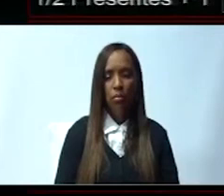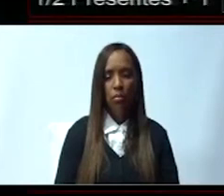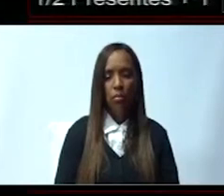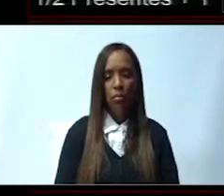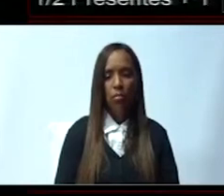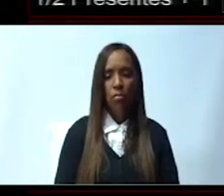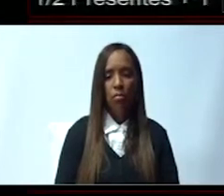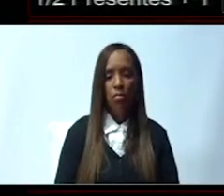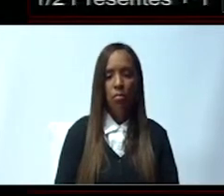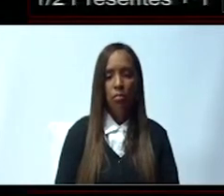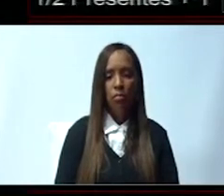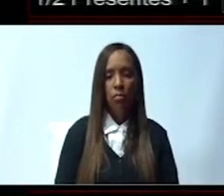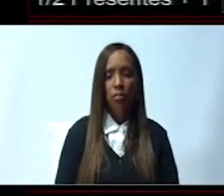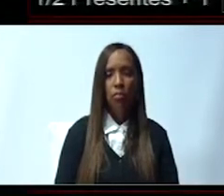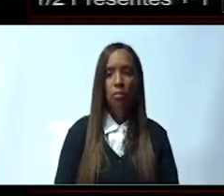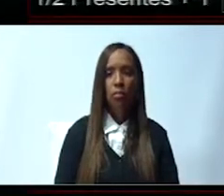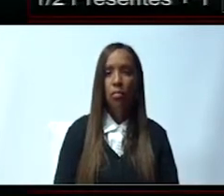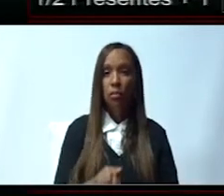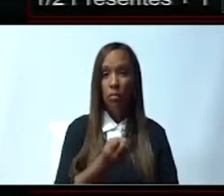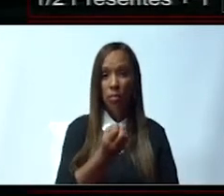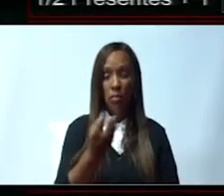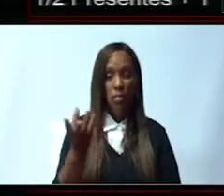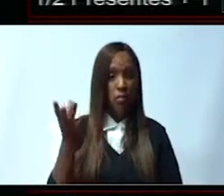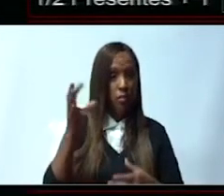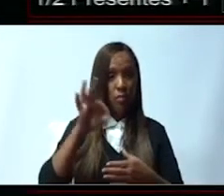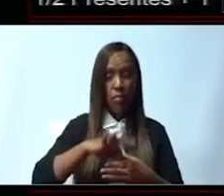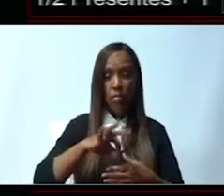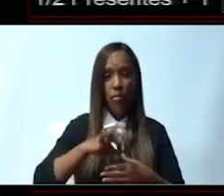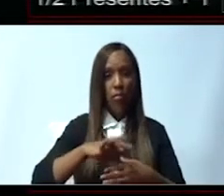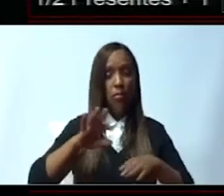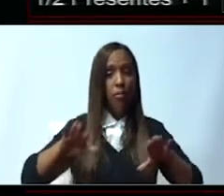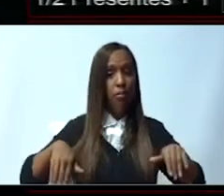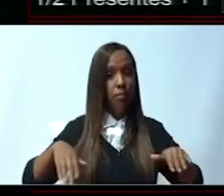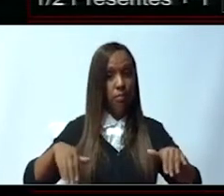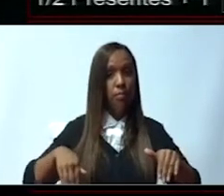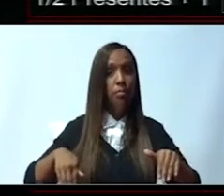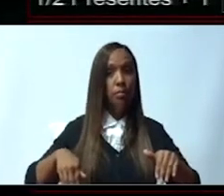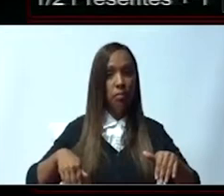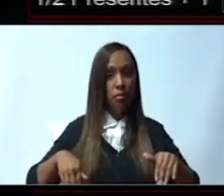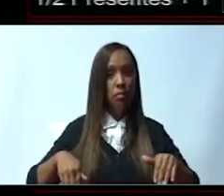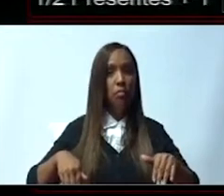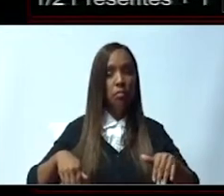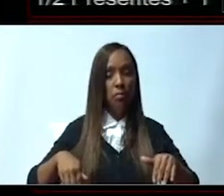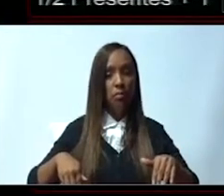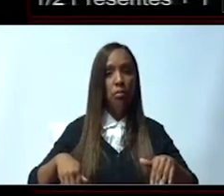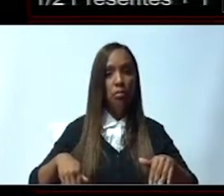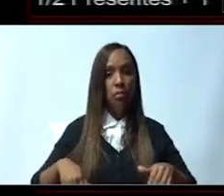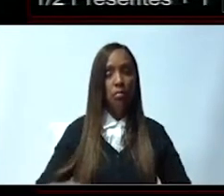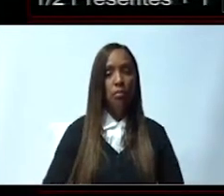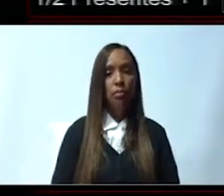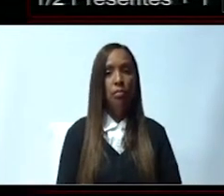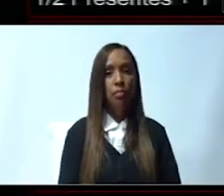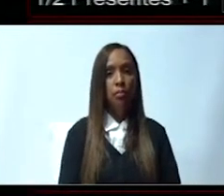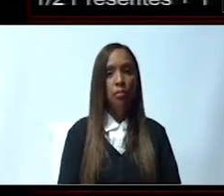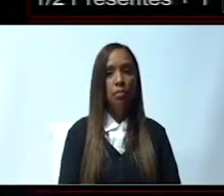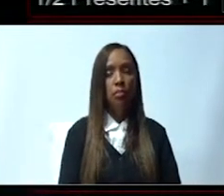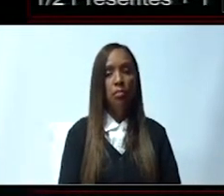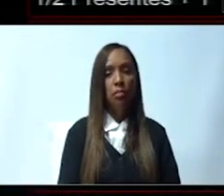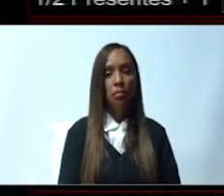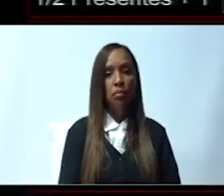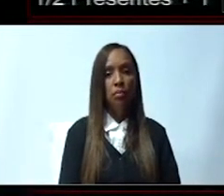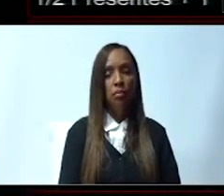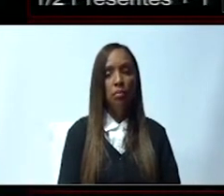Estamos votando. Muchos no han votado, ¿eh? Vuelvo y reitero, está pasando lo mismo de ahorita.